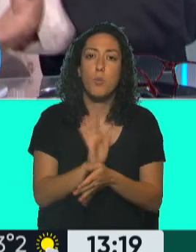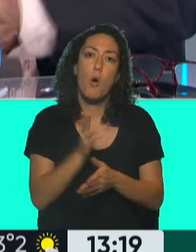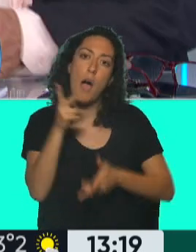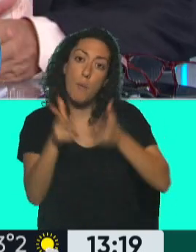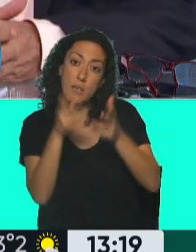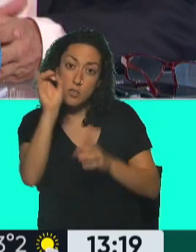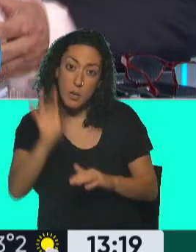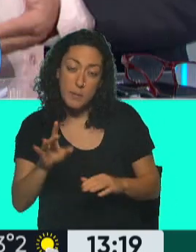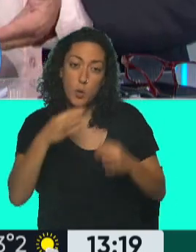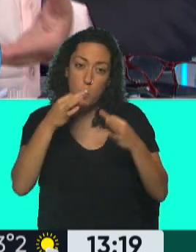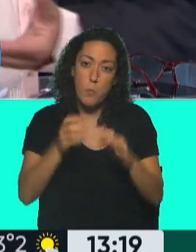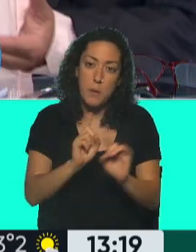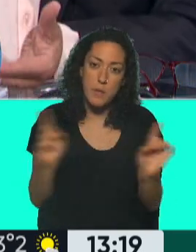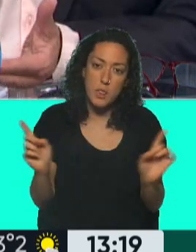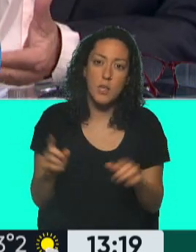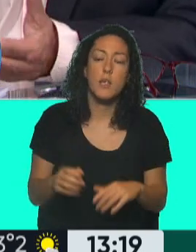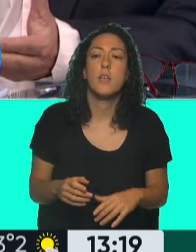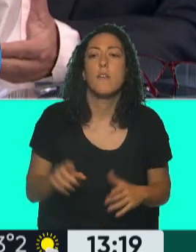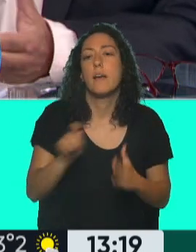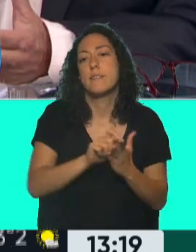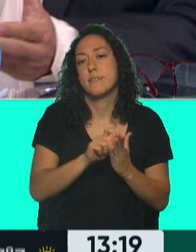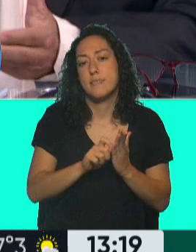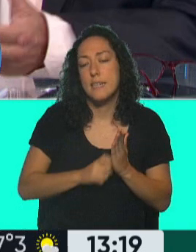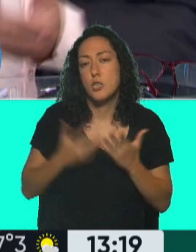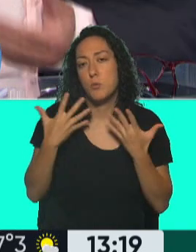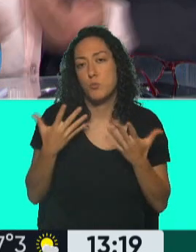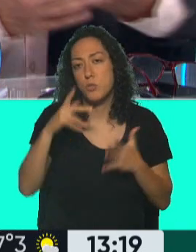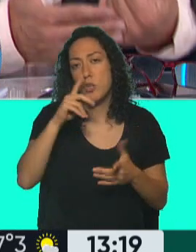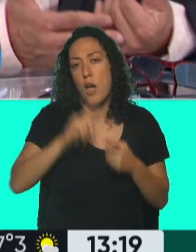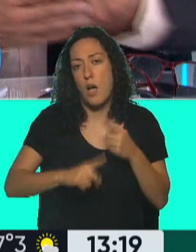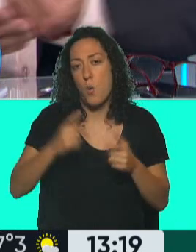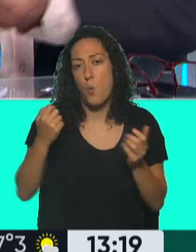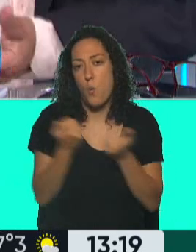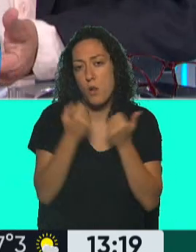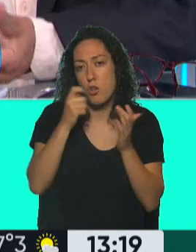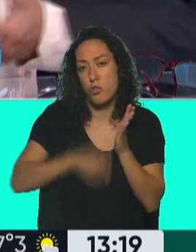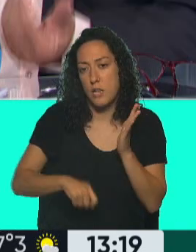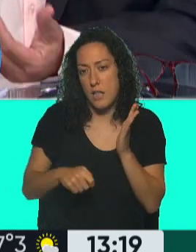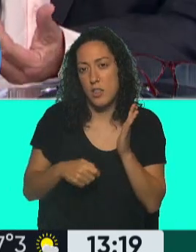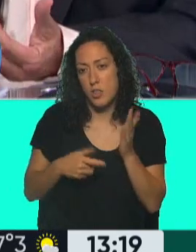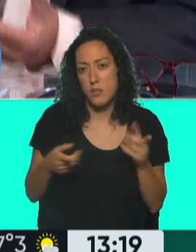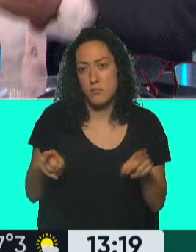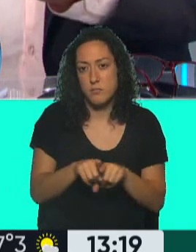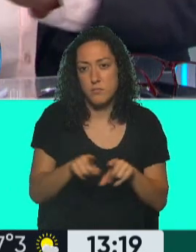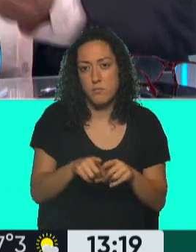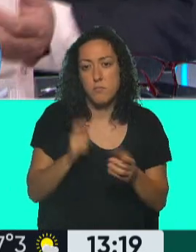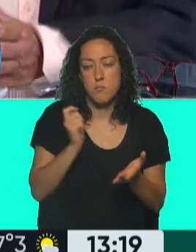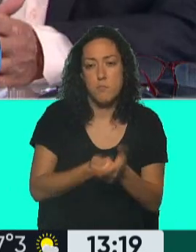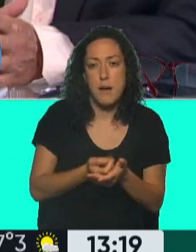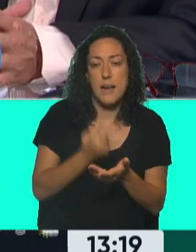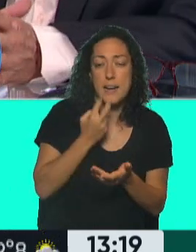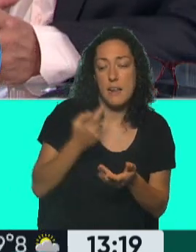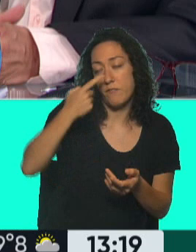que no haya incumplimiento obviamente es un contrato un acuerdo el mismo contrato tienen antes para pagar la energía cuando no lo pagaron Pero bueno